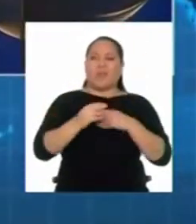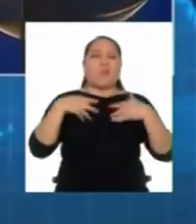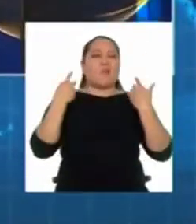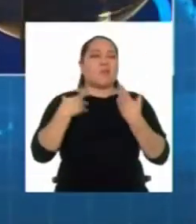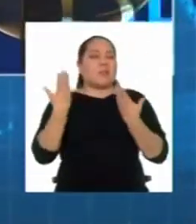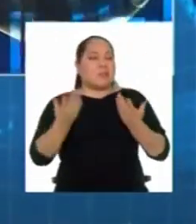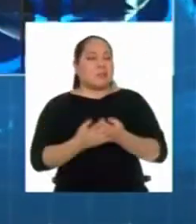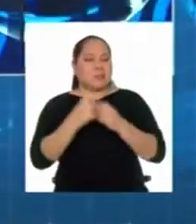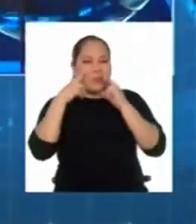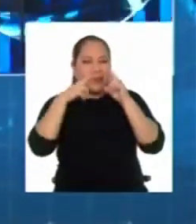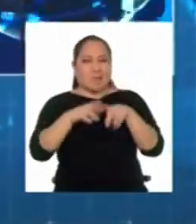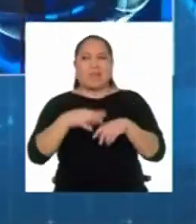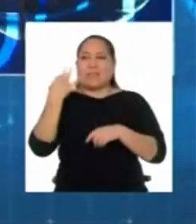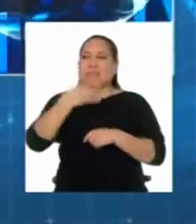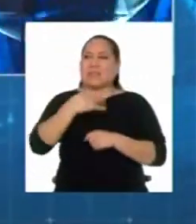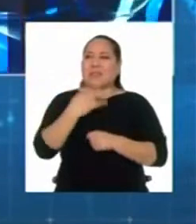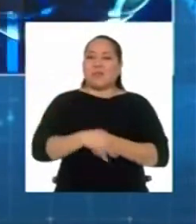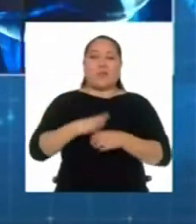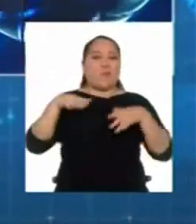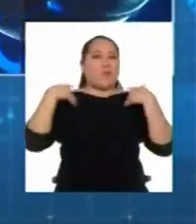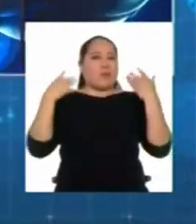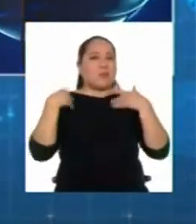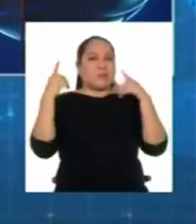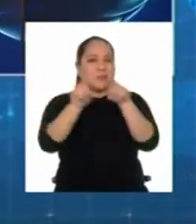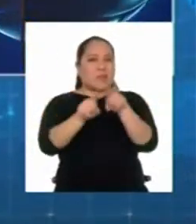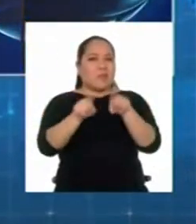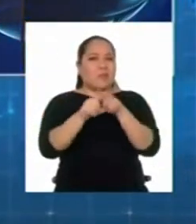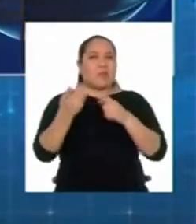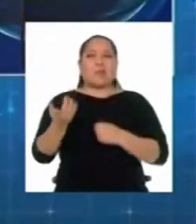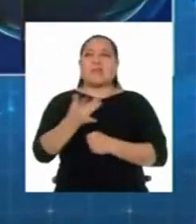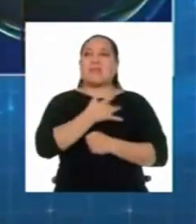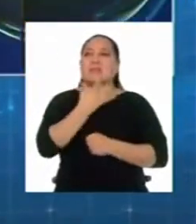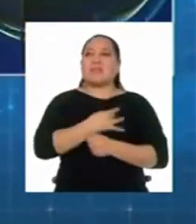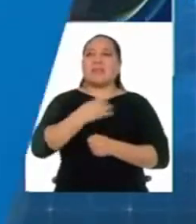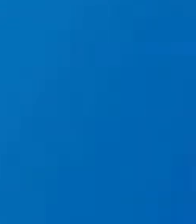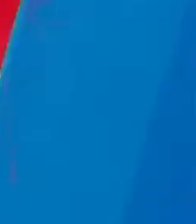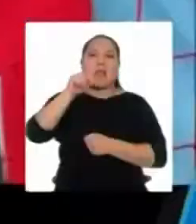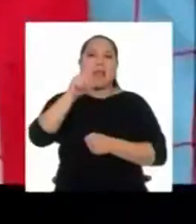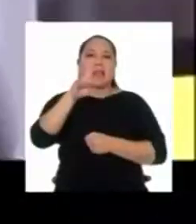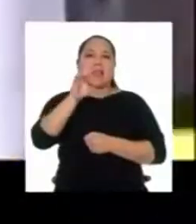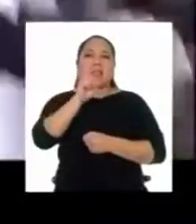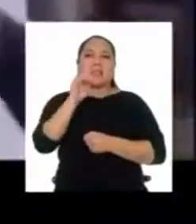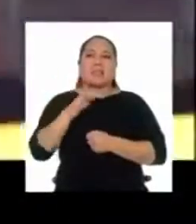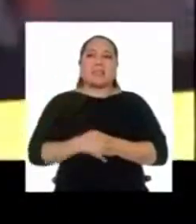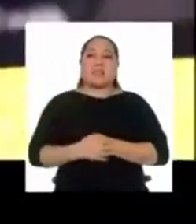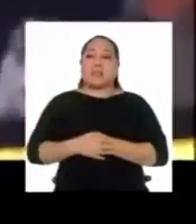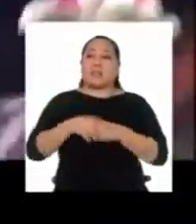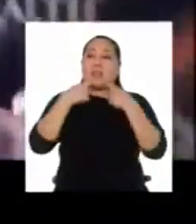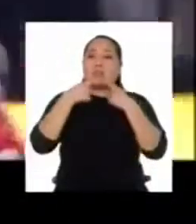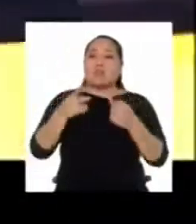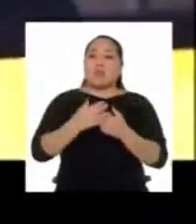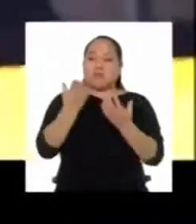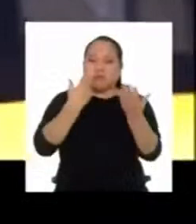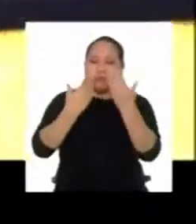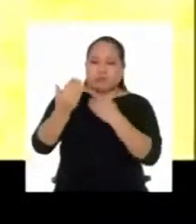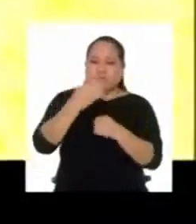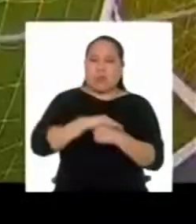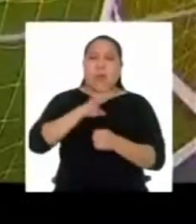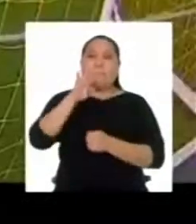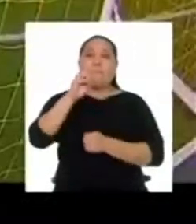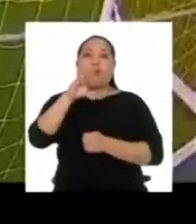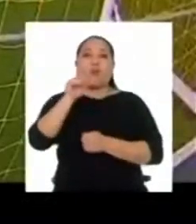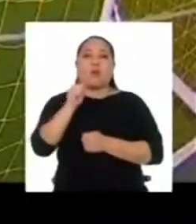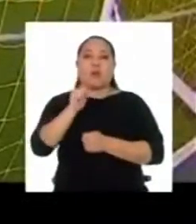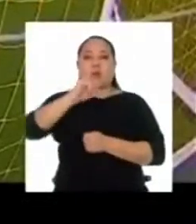verlo, como siempre, como debe estar feliz seguramente también Pedro Galese, ser boceado en Boca Juniors, nada menos,